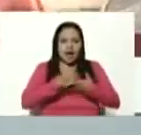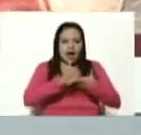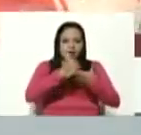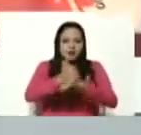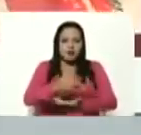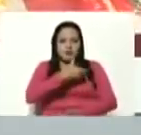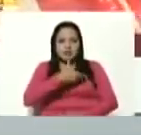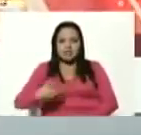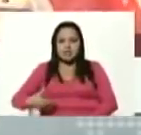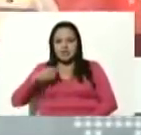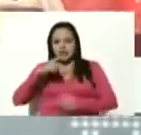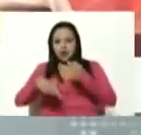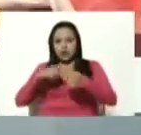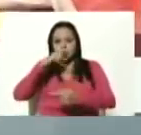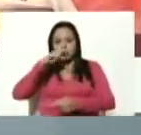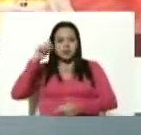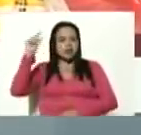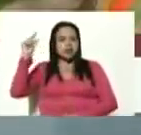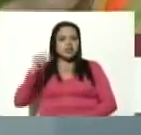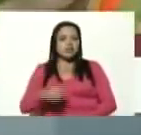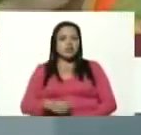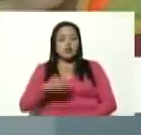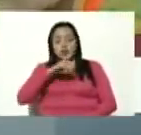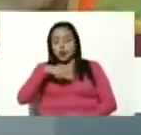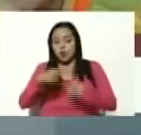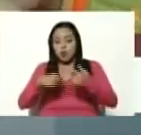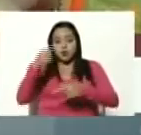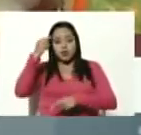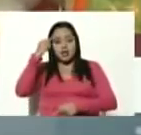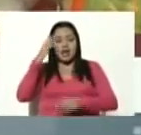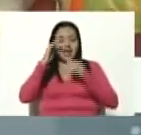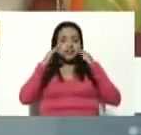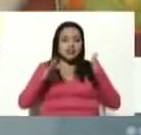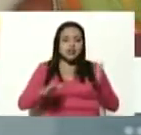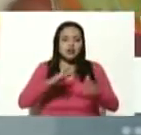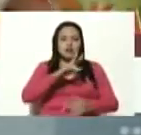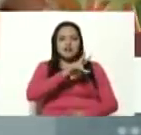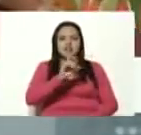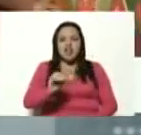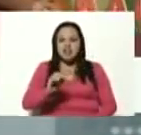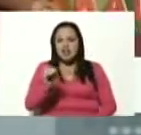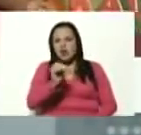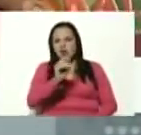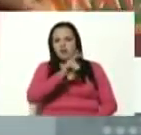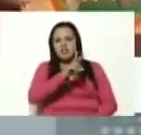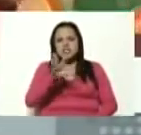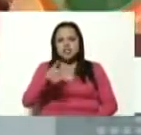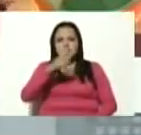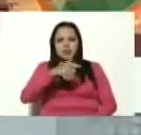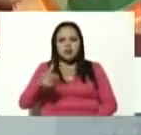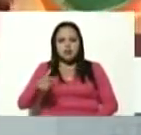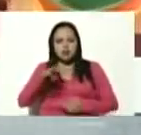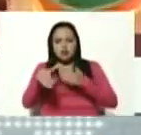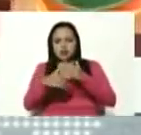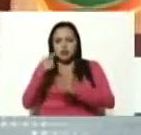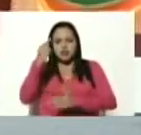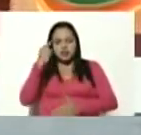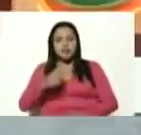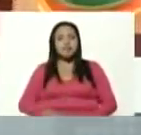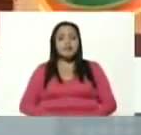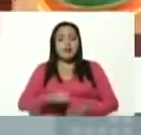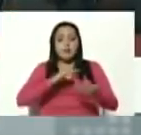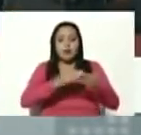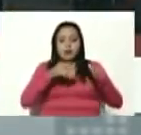presidente todos los días, que se atienden 30, 25 personas a diario. Bueno, presidente, barrio adentro, llevando la salud a nuestro